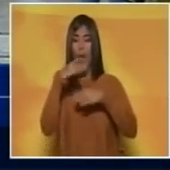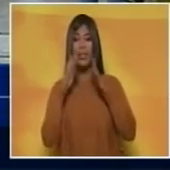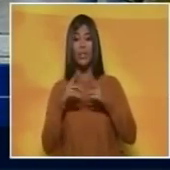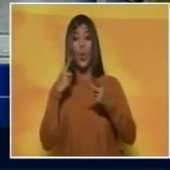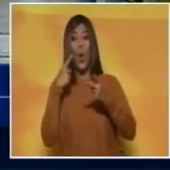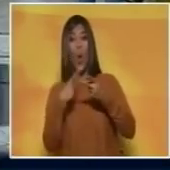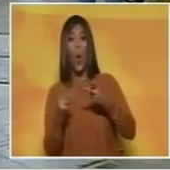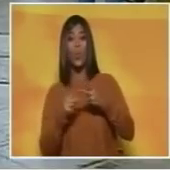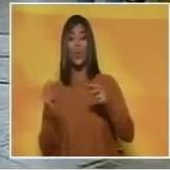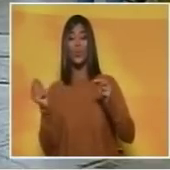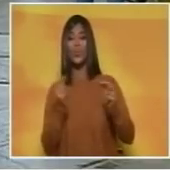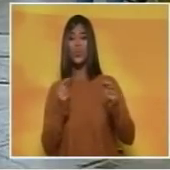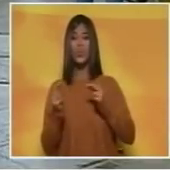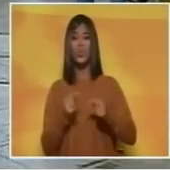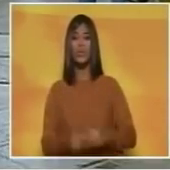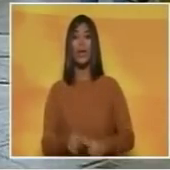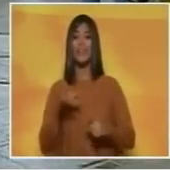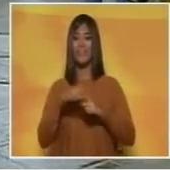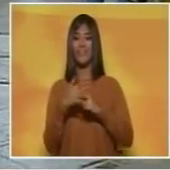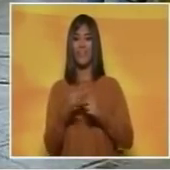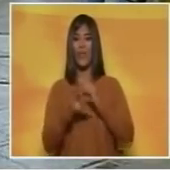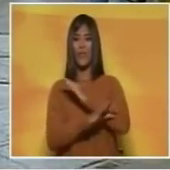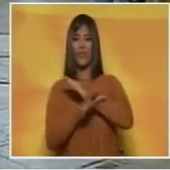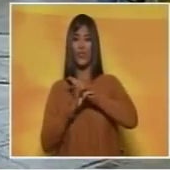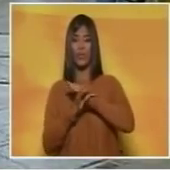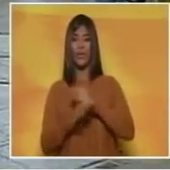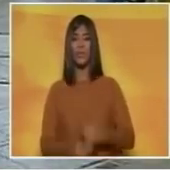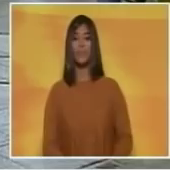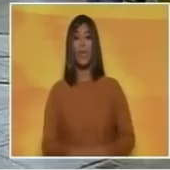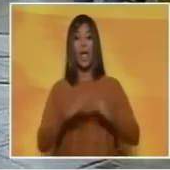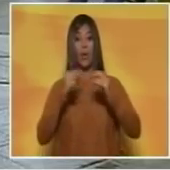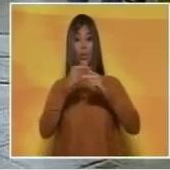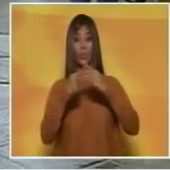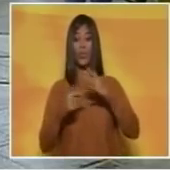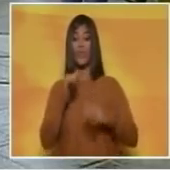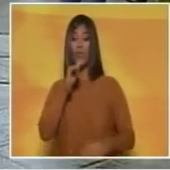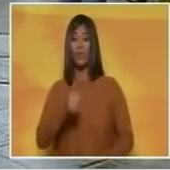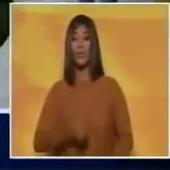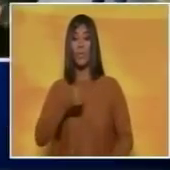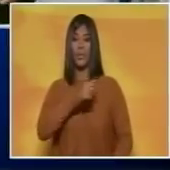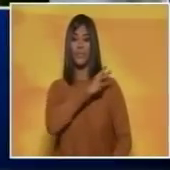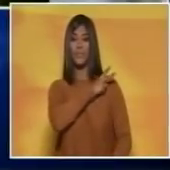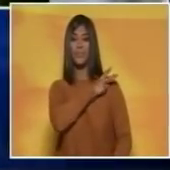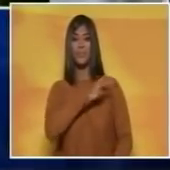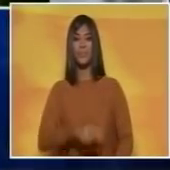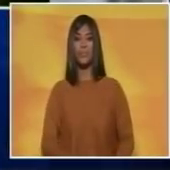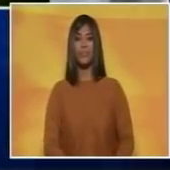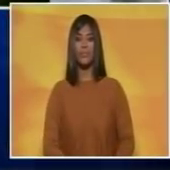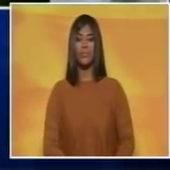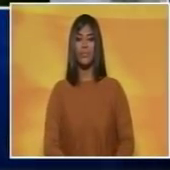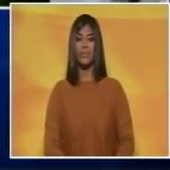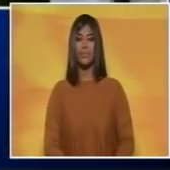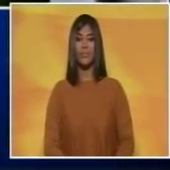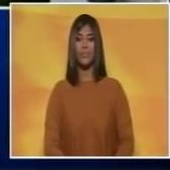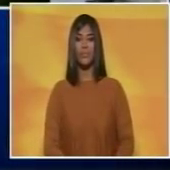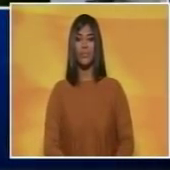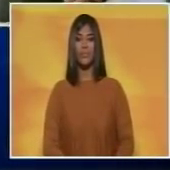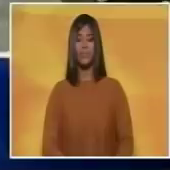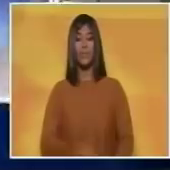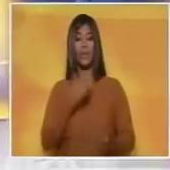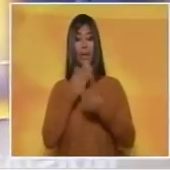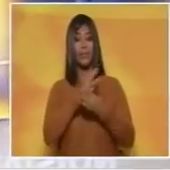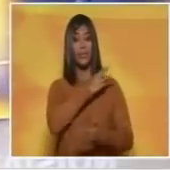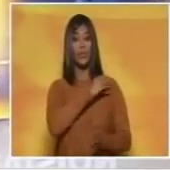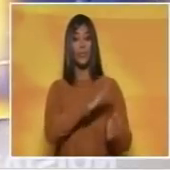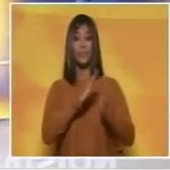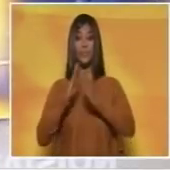otro debate sobre la situación fronteriza. Esto es la información, continúen ustedes con más desde el estudio. Gracias,